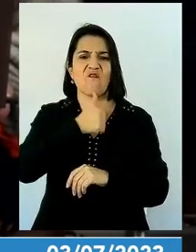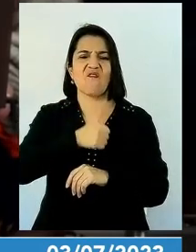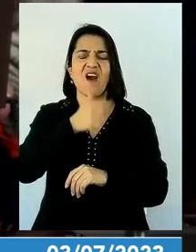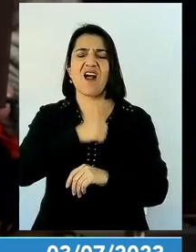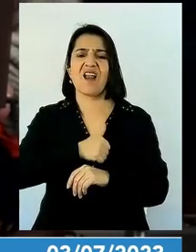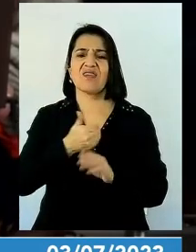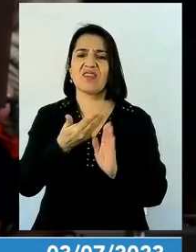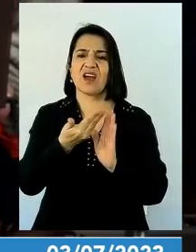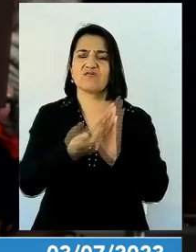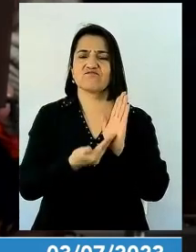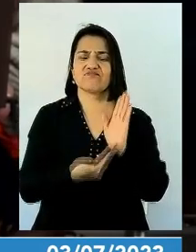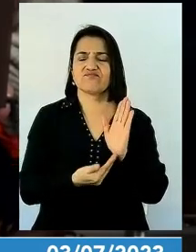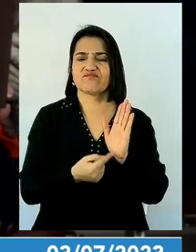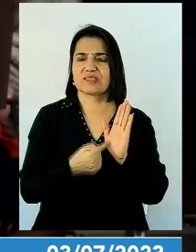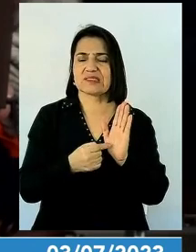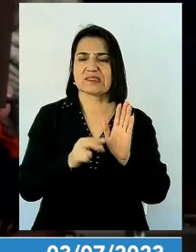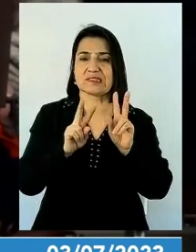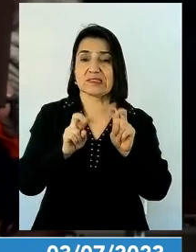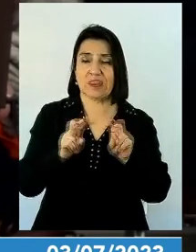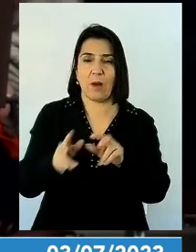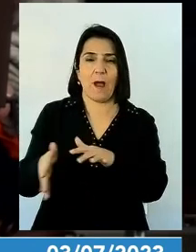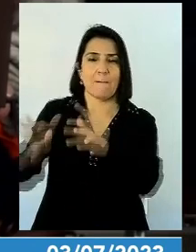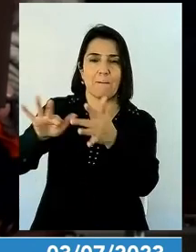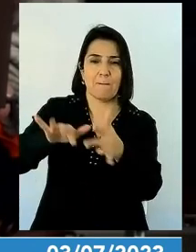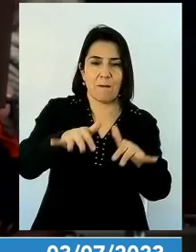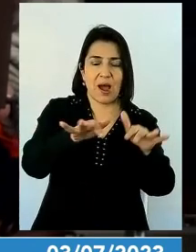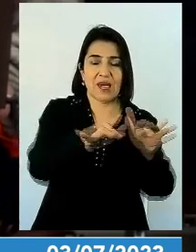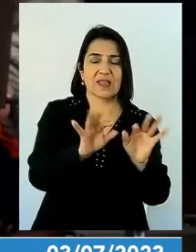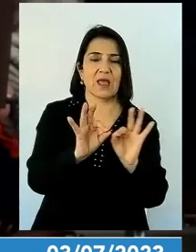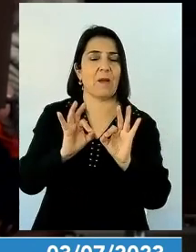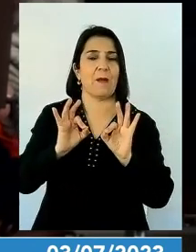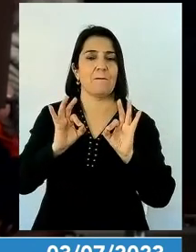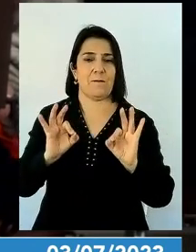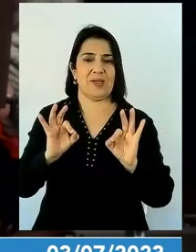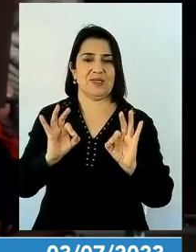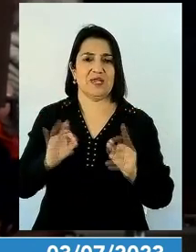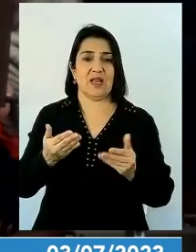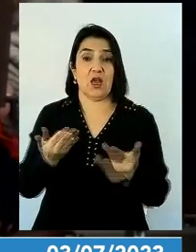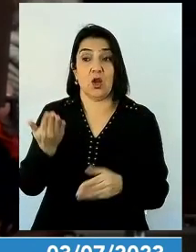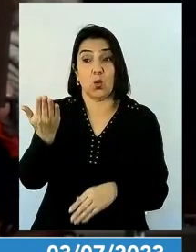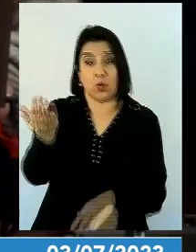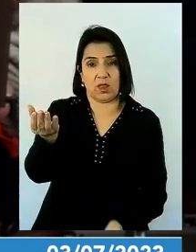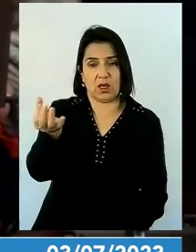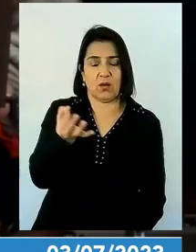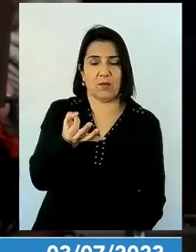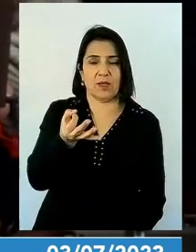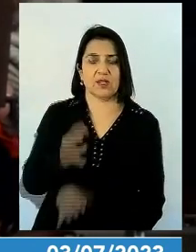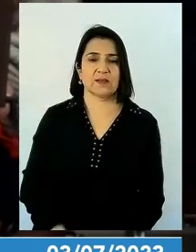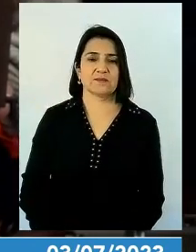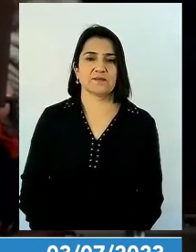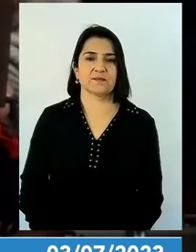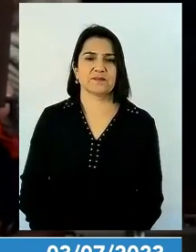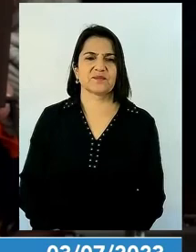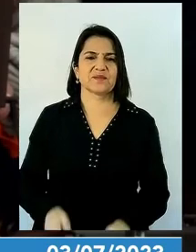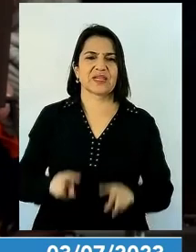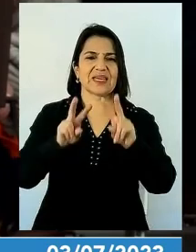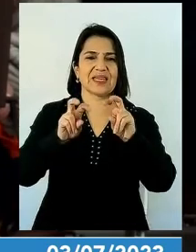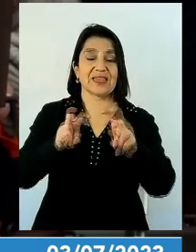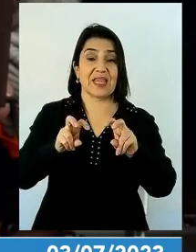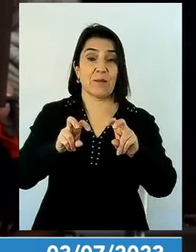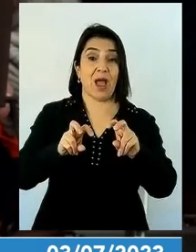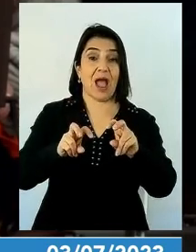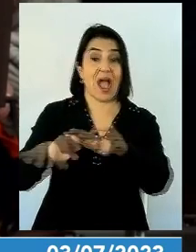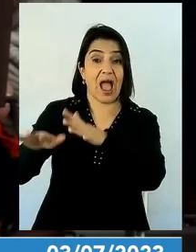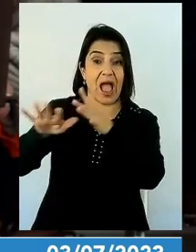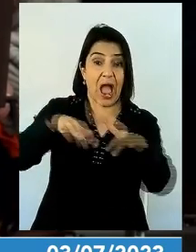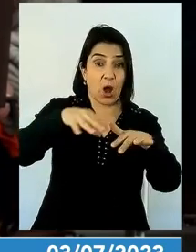materia marítima y en especial ahora, dado que usted lo comenta, en la materia de desalinización. ¿Usted